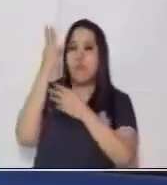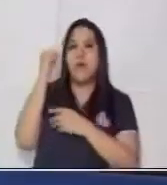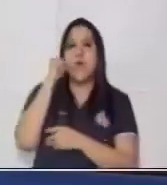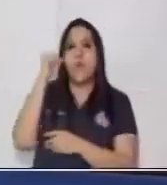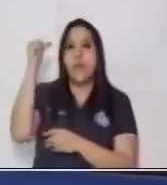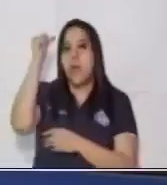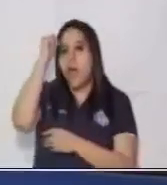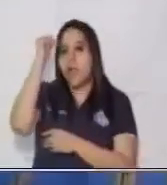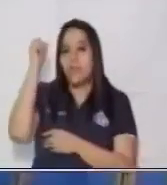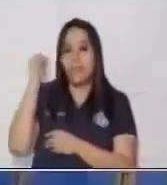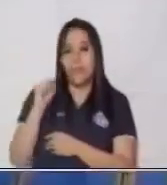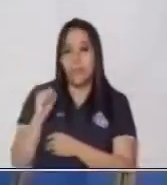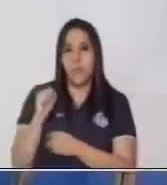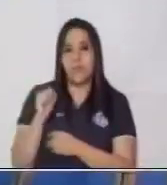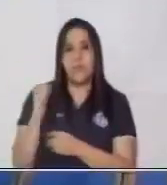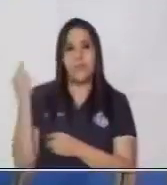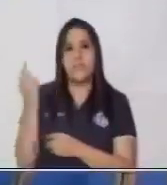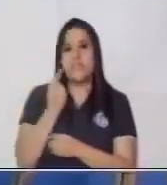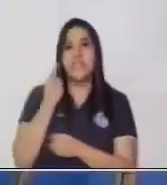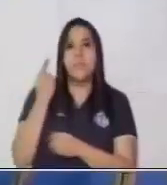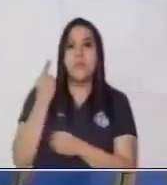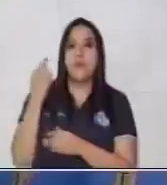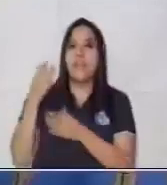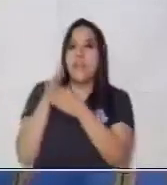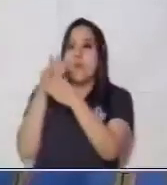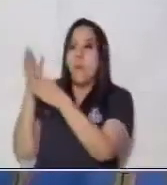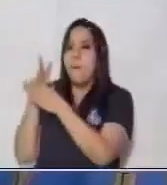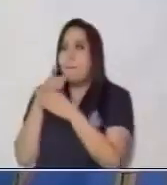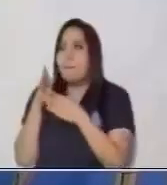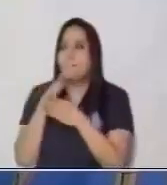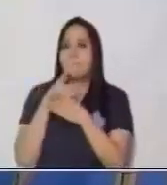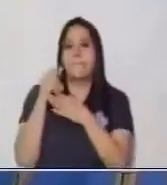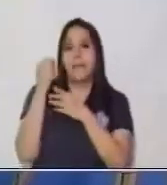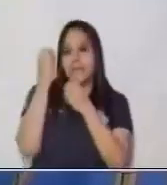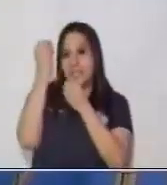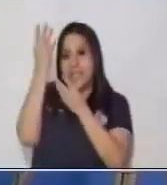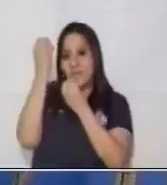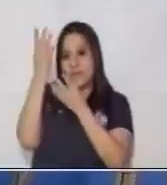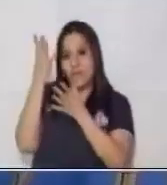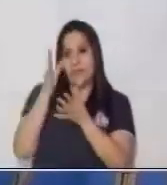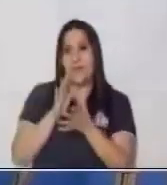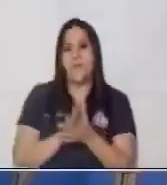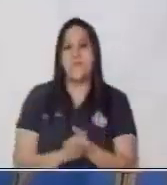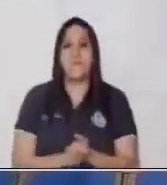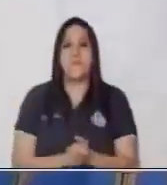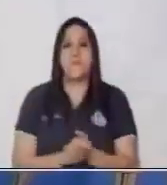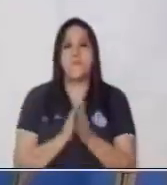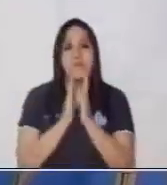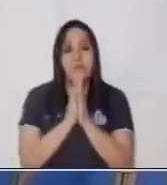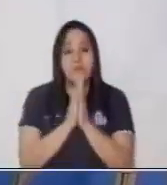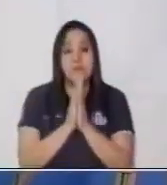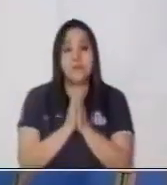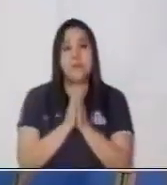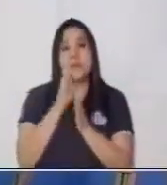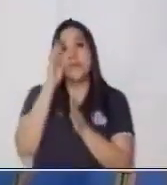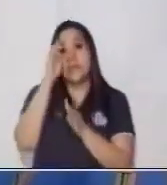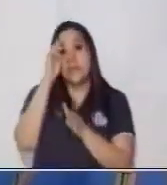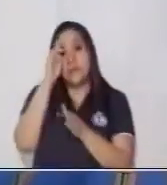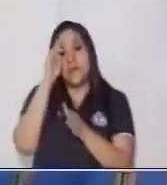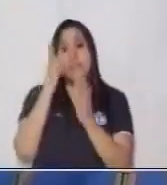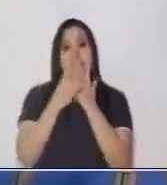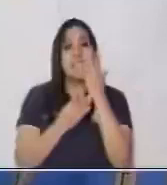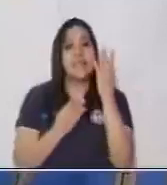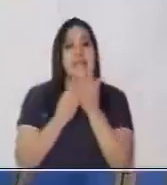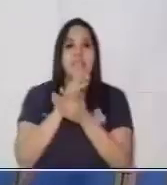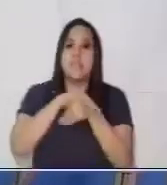persona adulta. Es rico compartir el conocimiento a otra persona. Por favor, te recomendamos que te